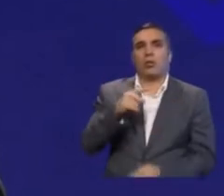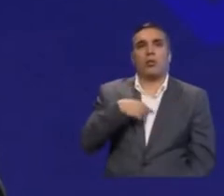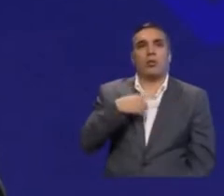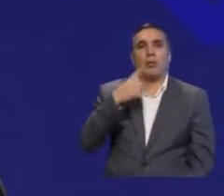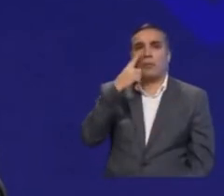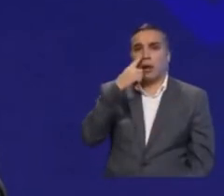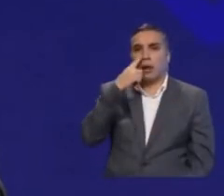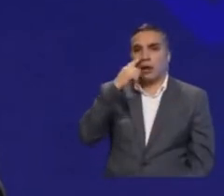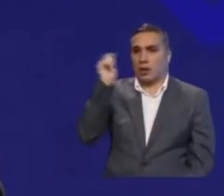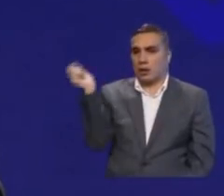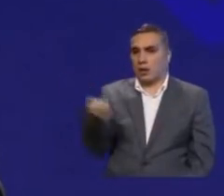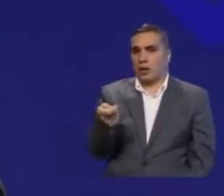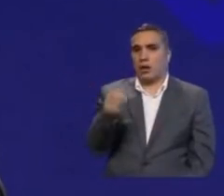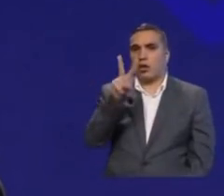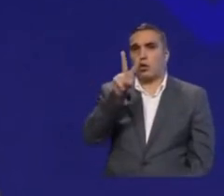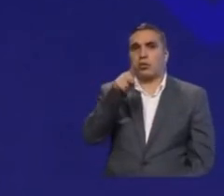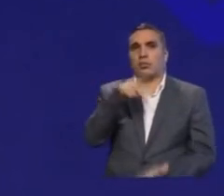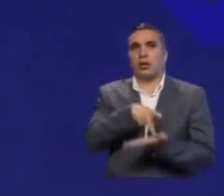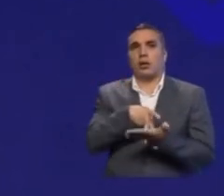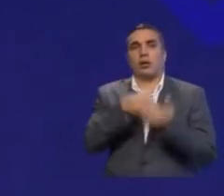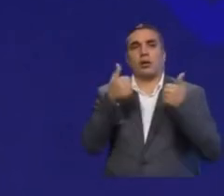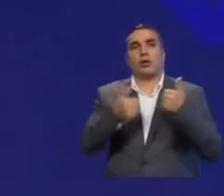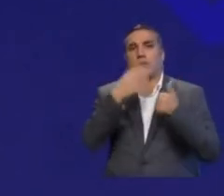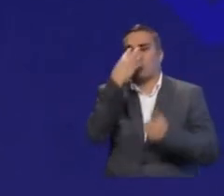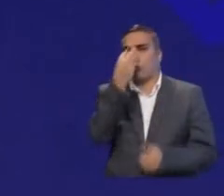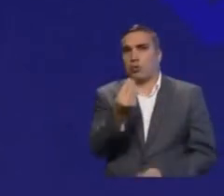látigo. Dos palabras que han sido mencionadas por el candidato